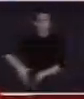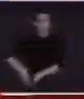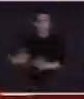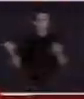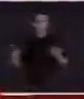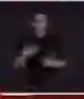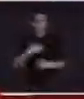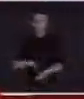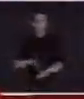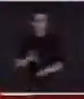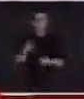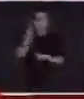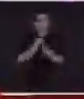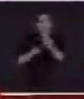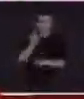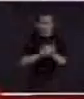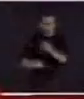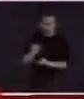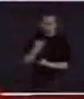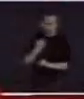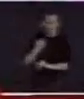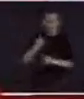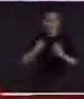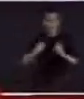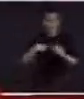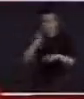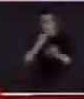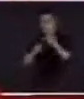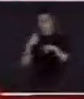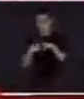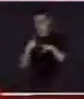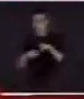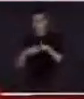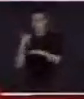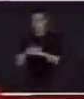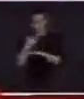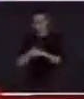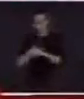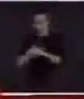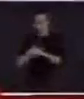Decisiones en la vida, ellos se hacen.